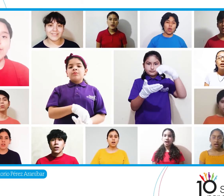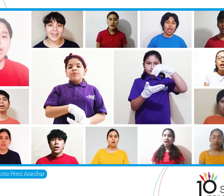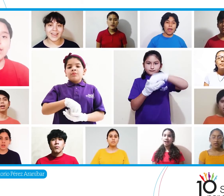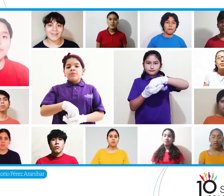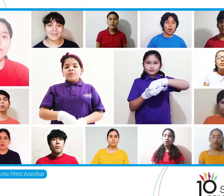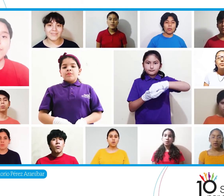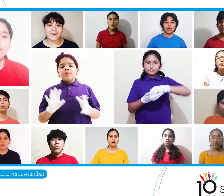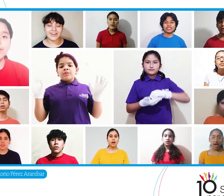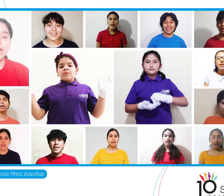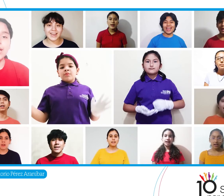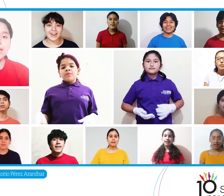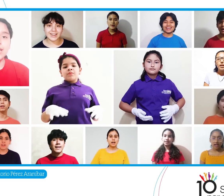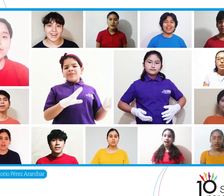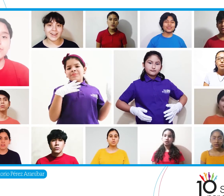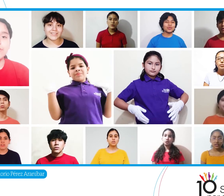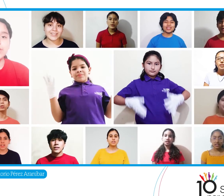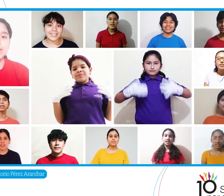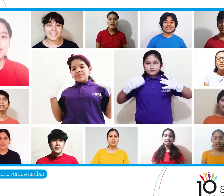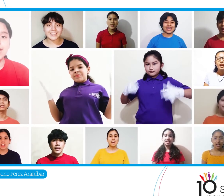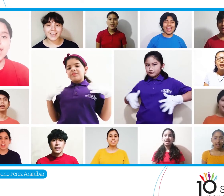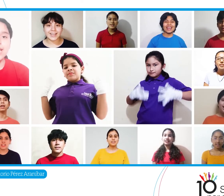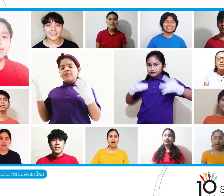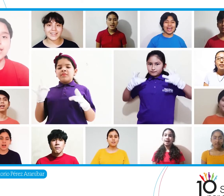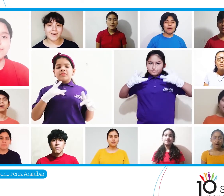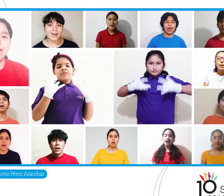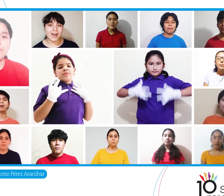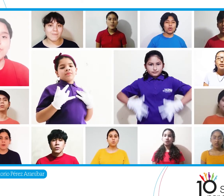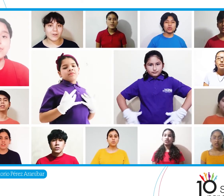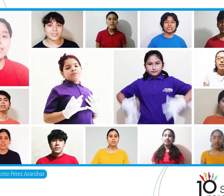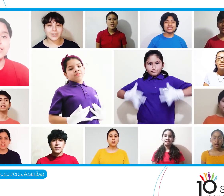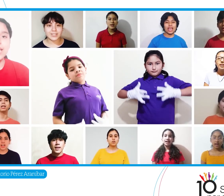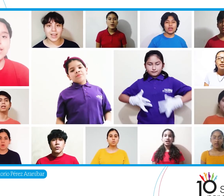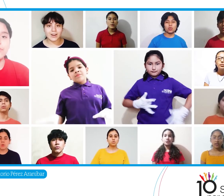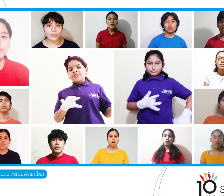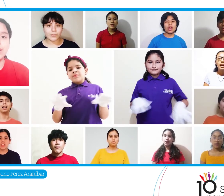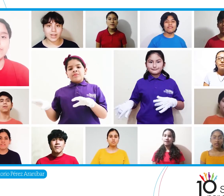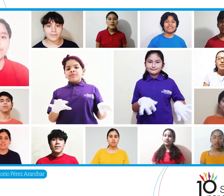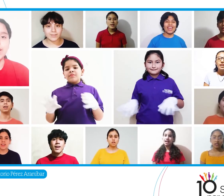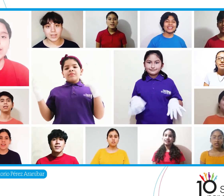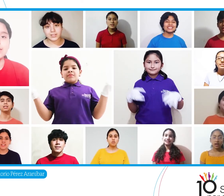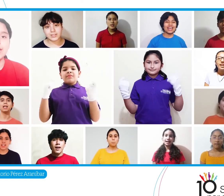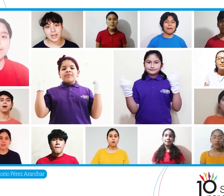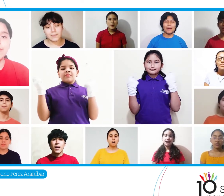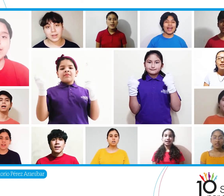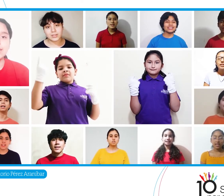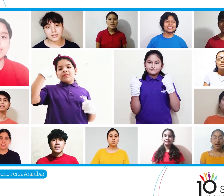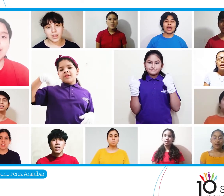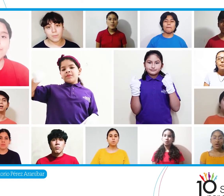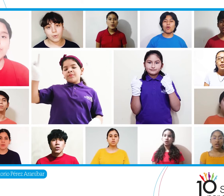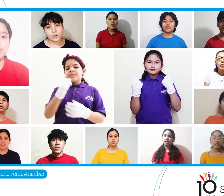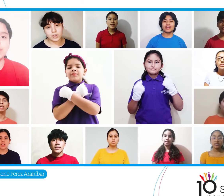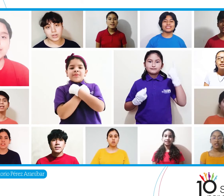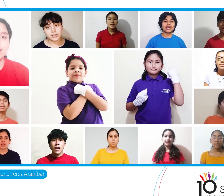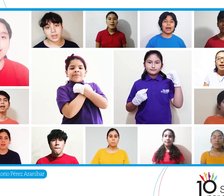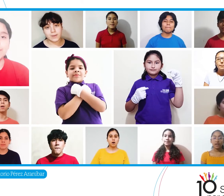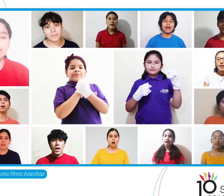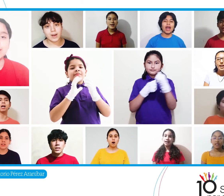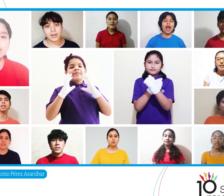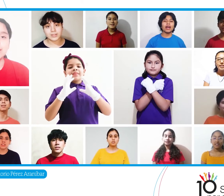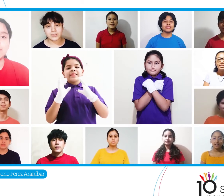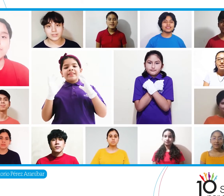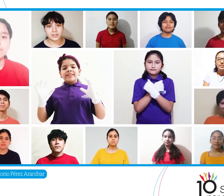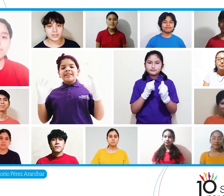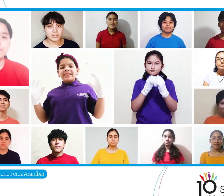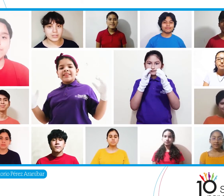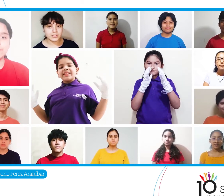de nuevo, voy a alegrar tu tristeza. Vamos a hacer una fiesta para que este amor crezca